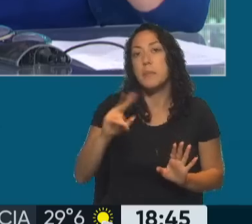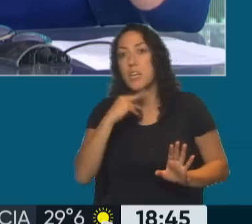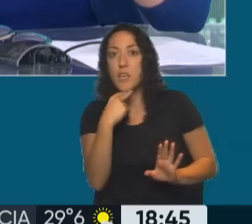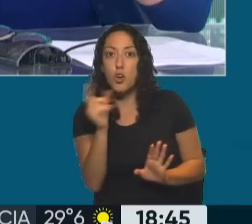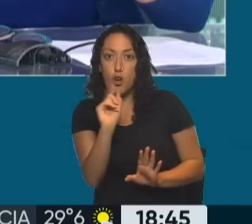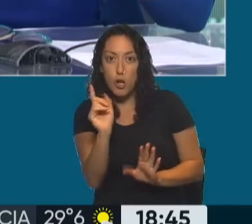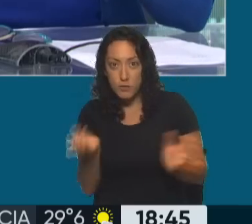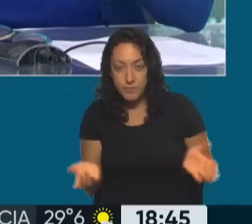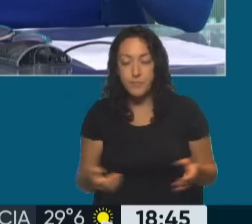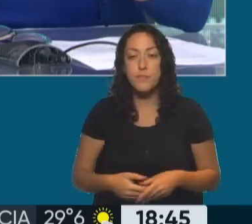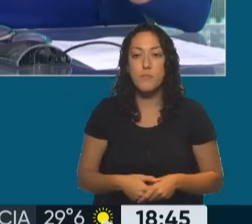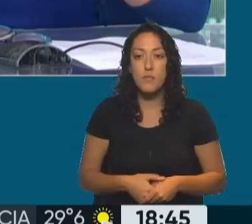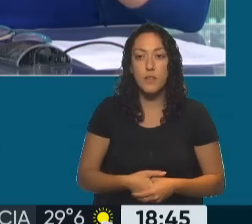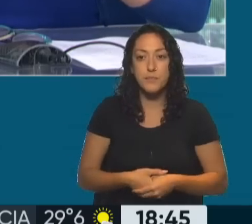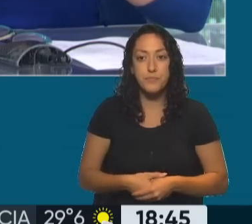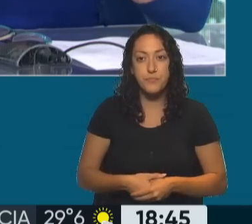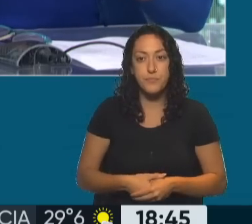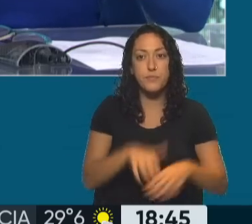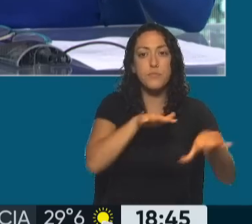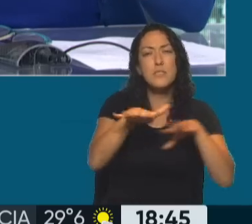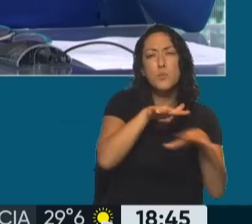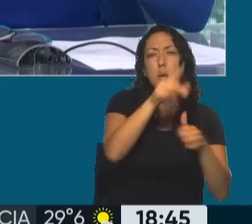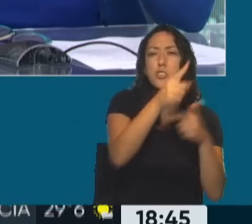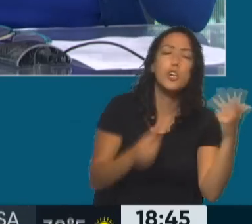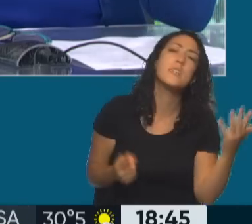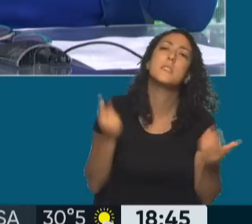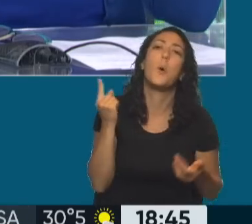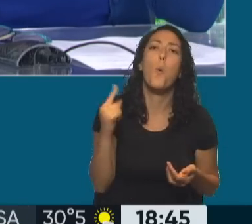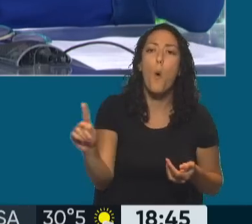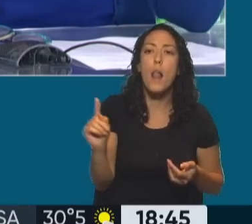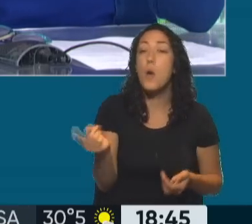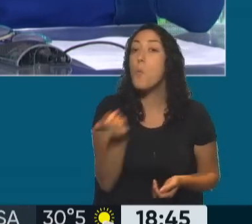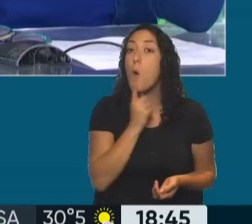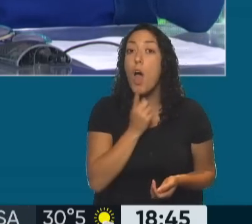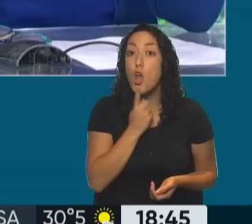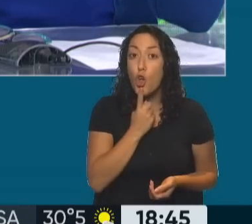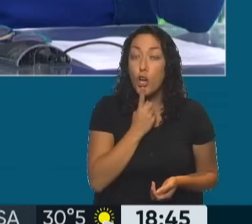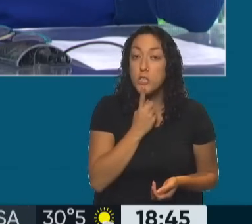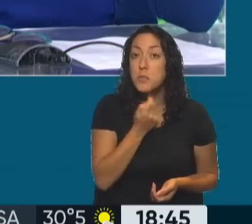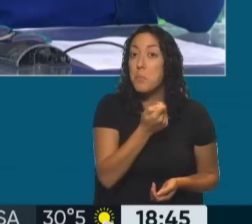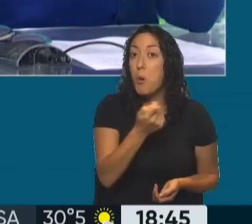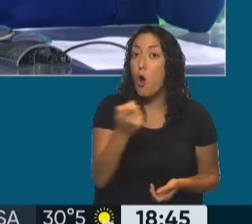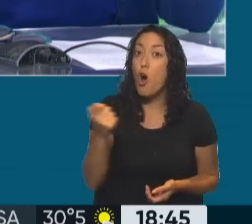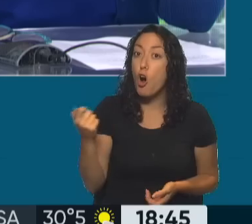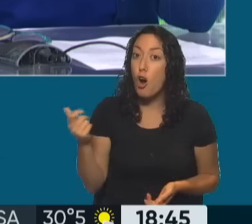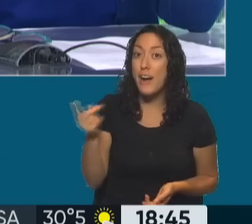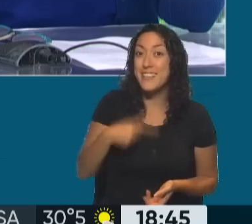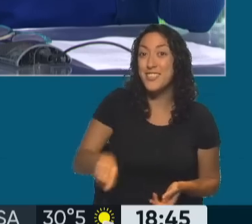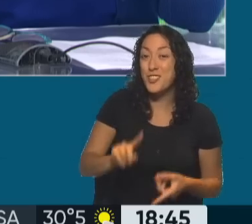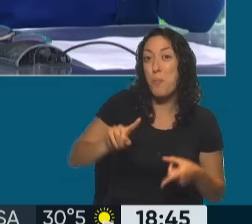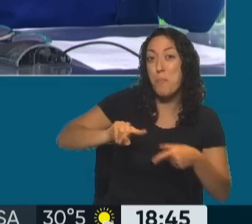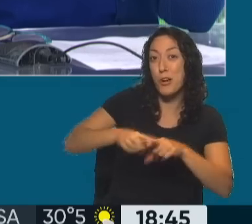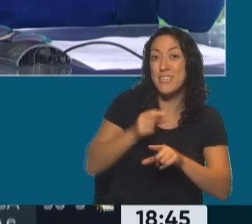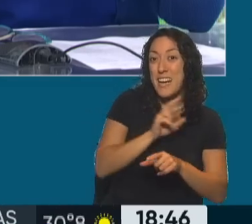fíjate, ¿qué casos son los casos de varones que participan en